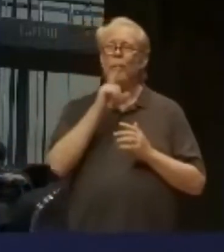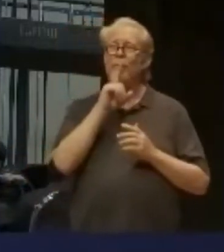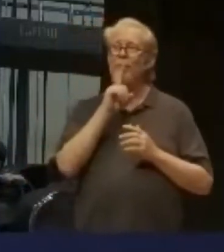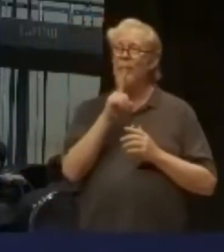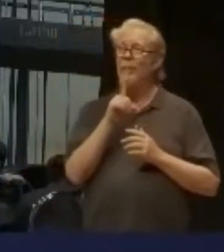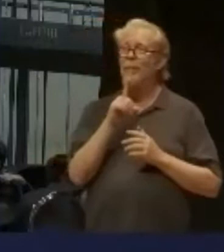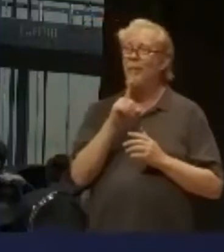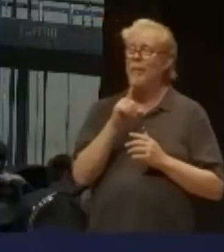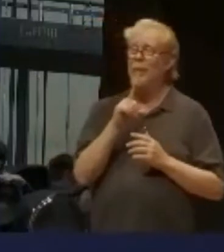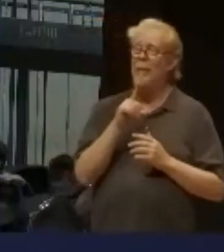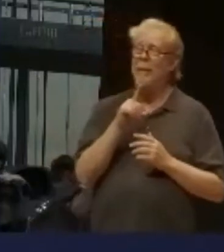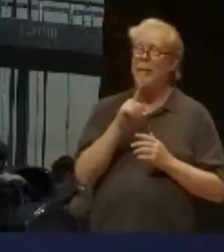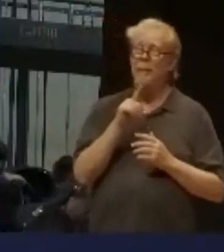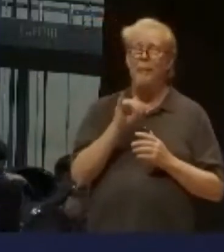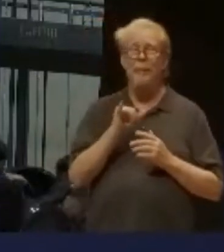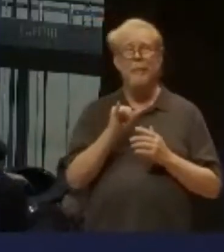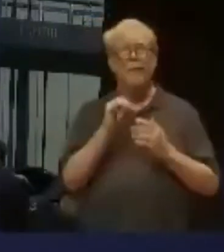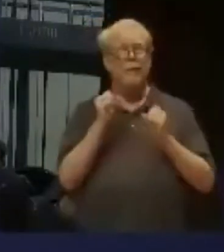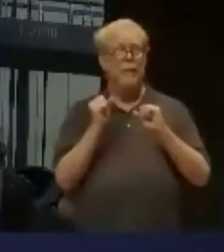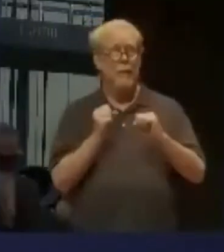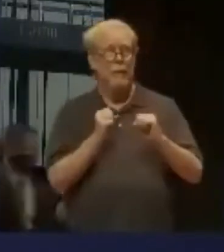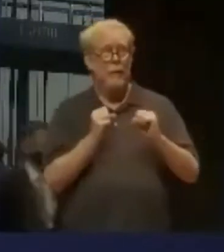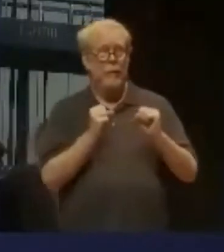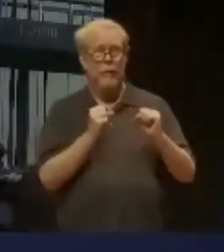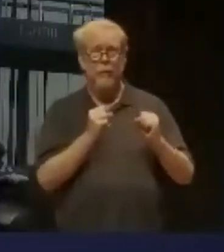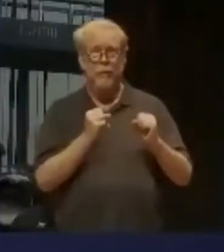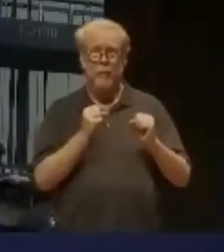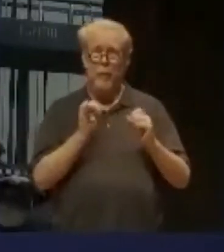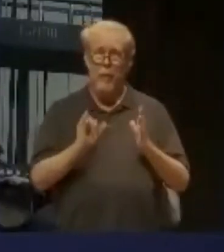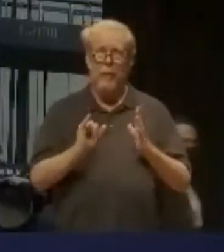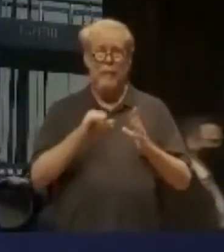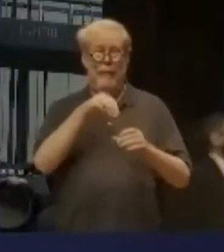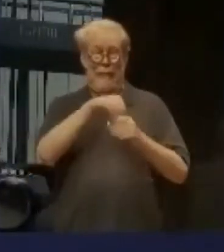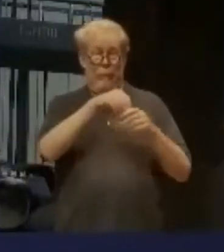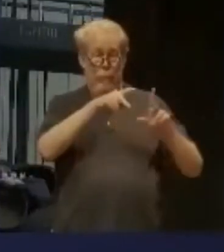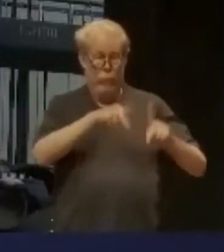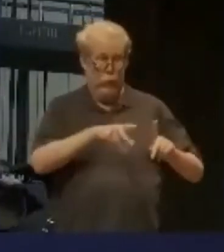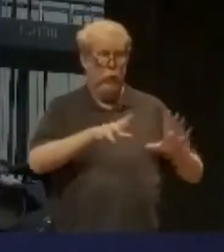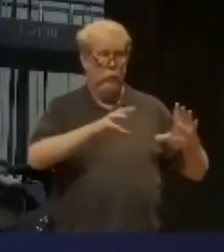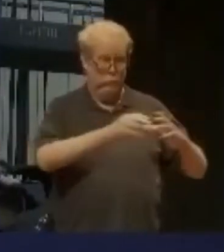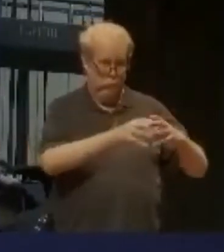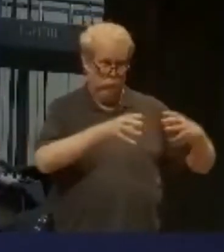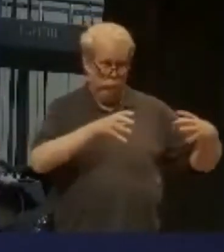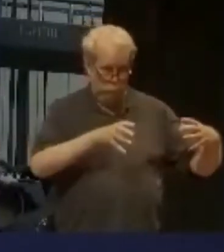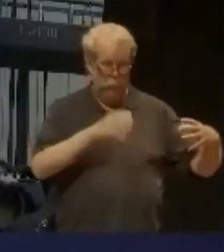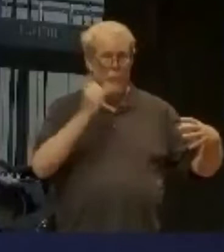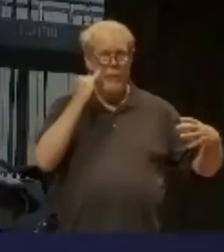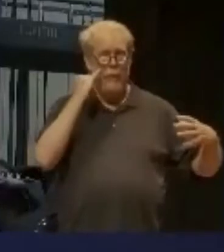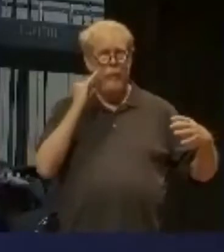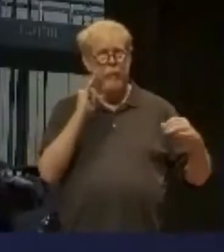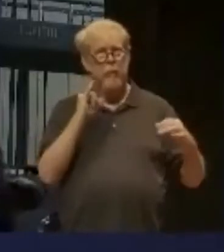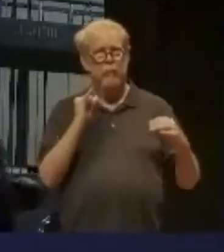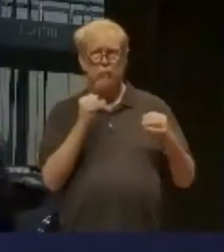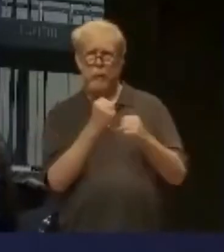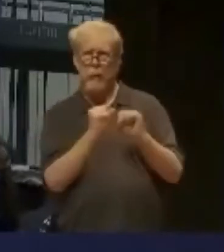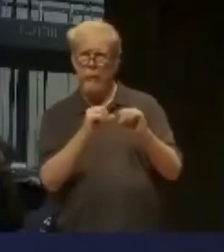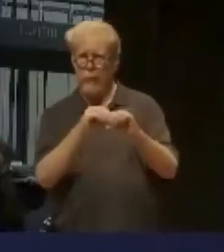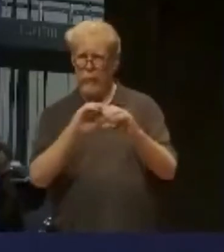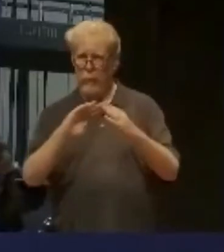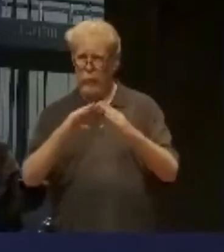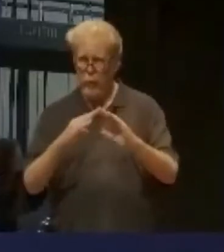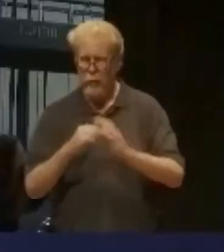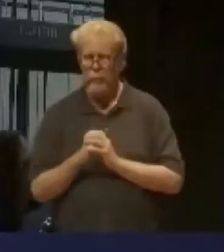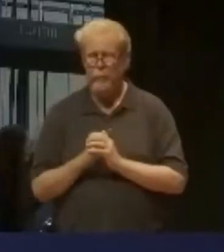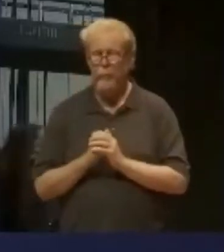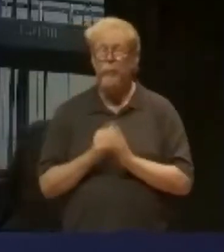meta. Y eso es para finalizar el año con fuerza y mantener a la comunidad segura. Ahora, hablemos del próximo